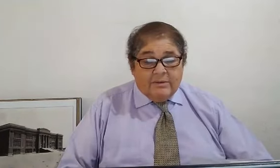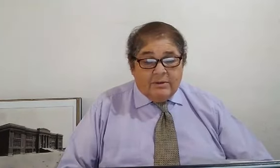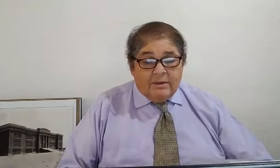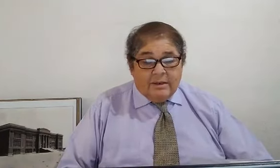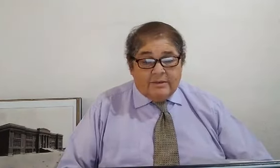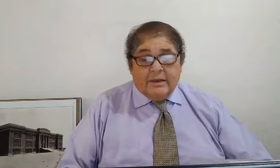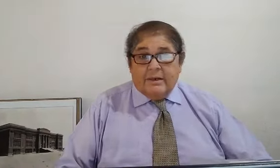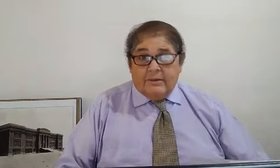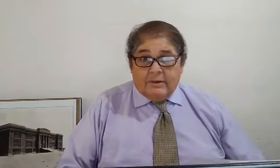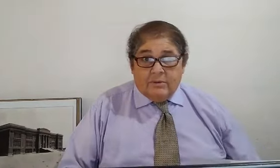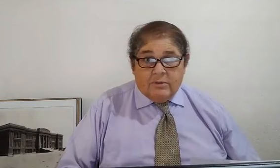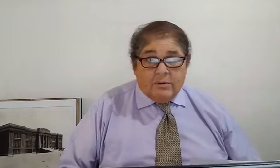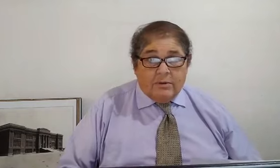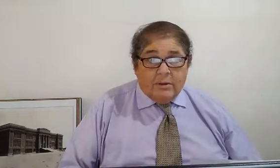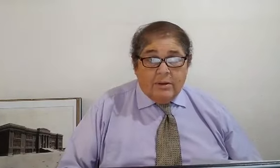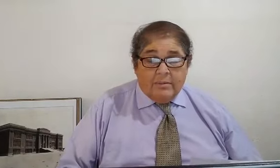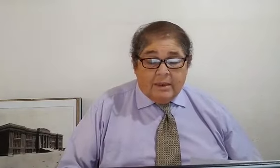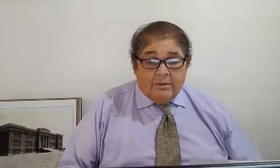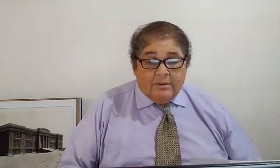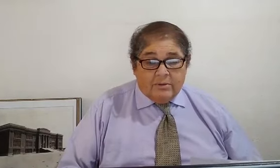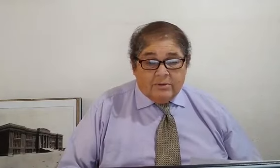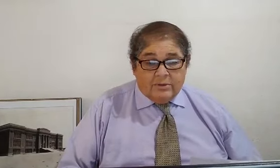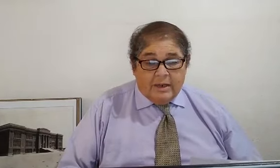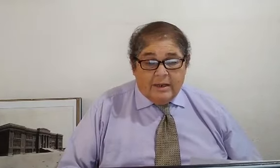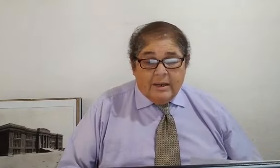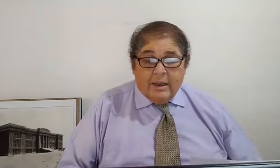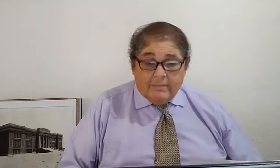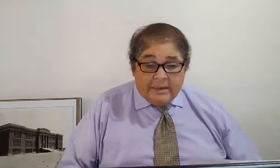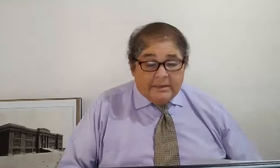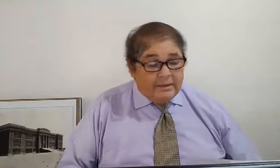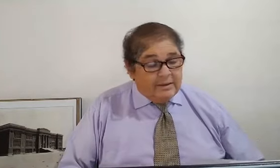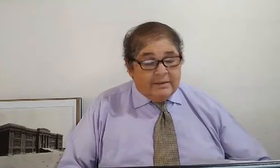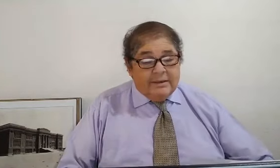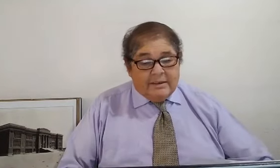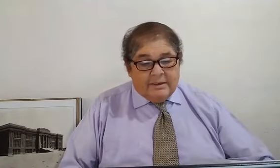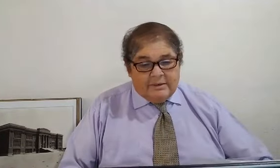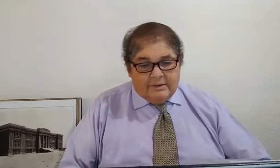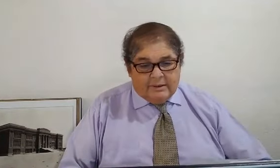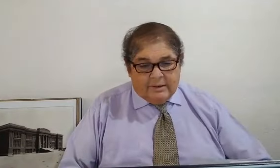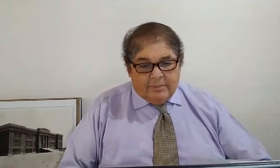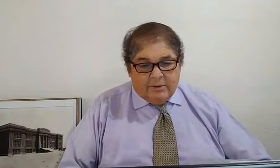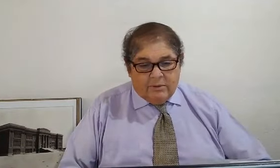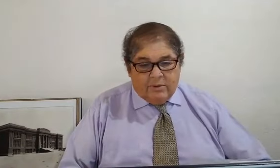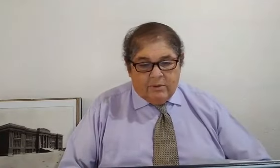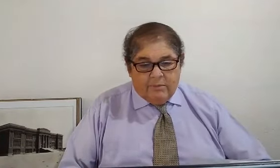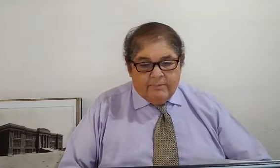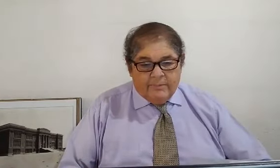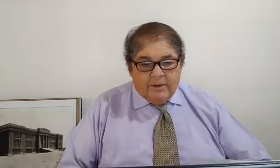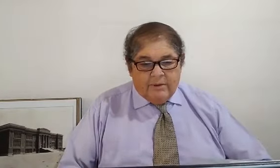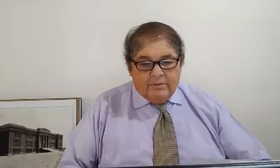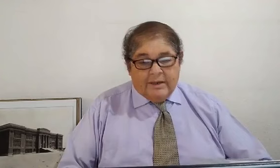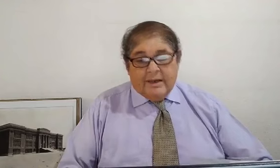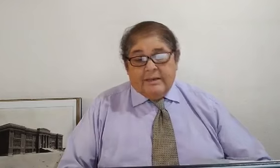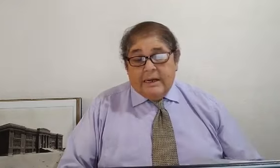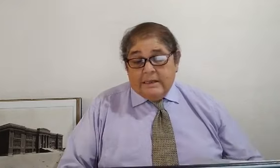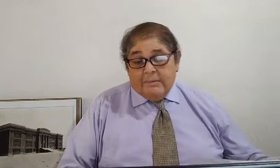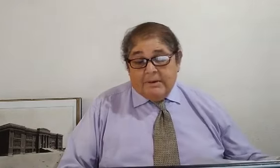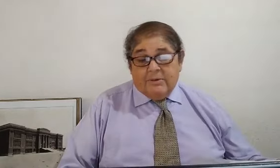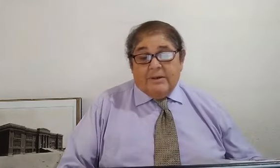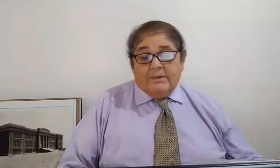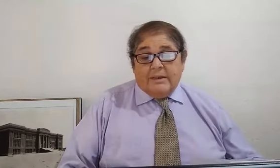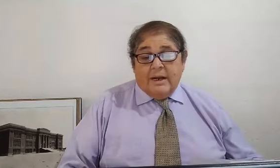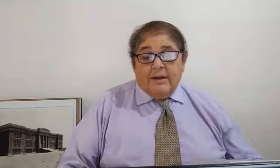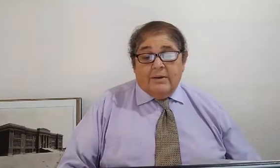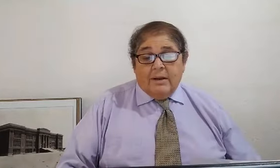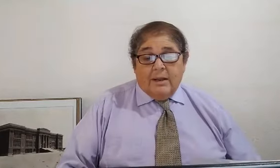de esto es que el Instituto Mexicano del Seguro Social emite estas directrices, este protocolo. Cerca de 30